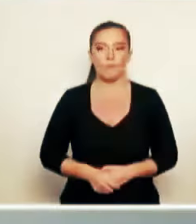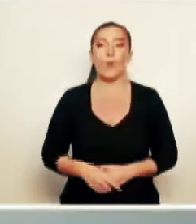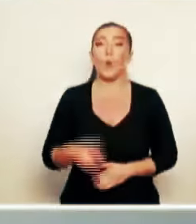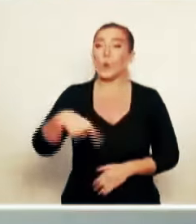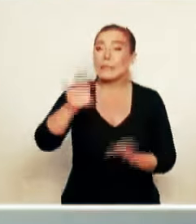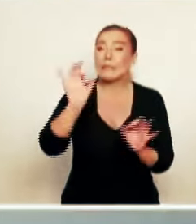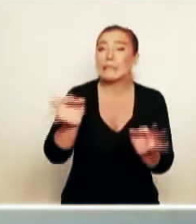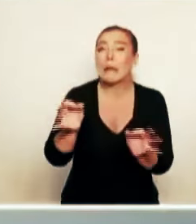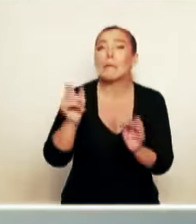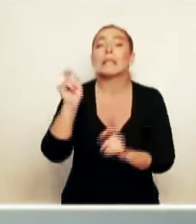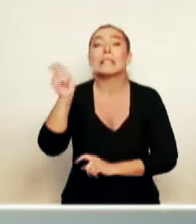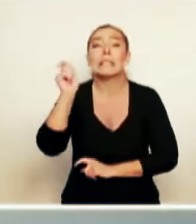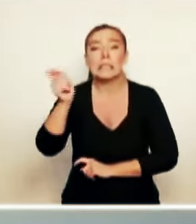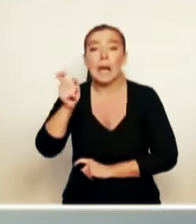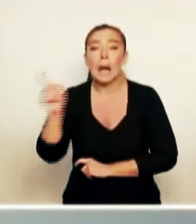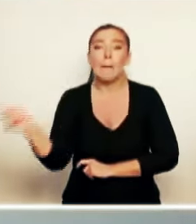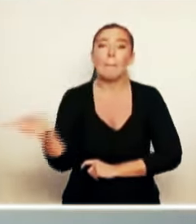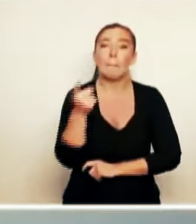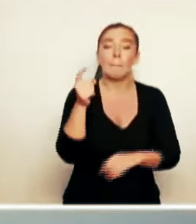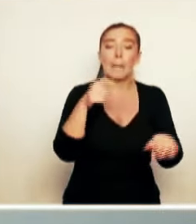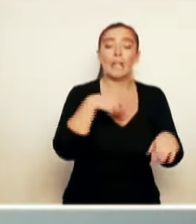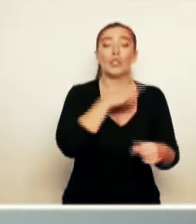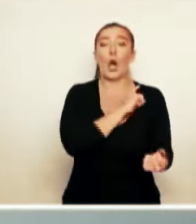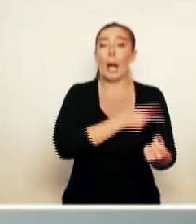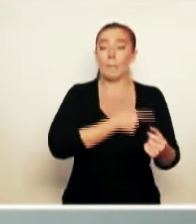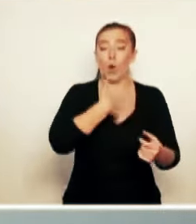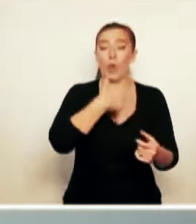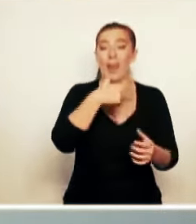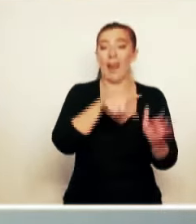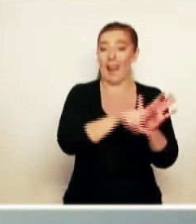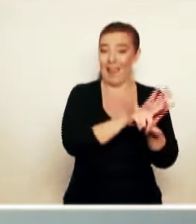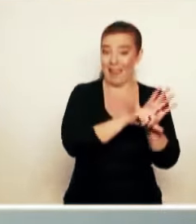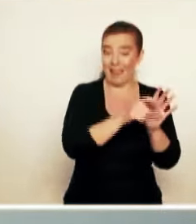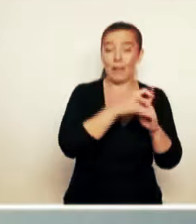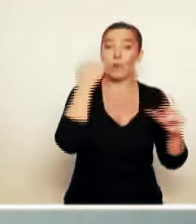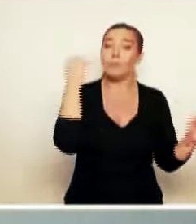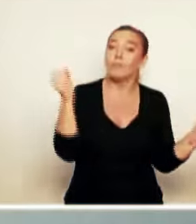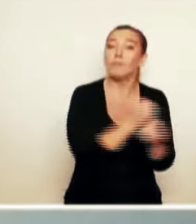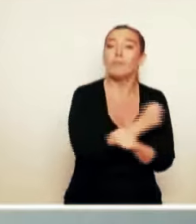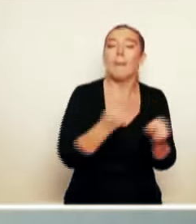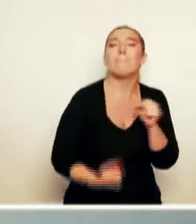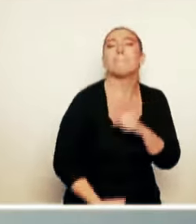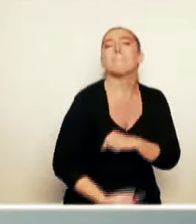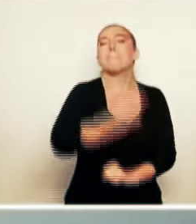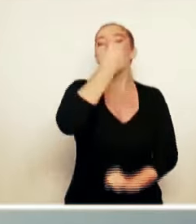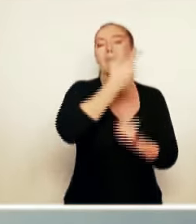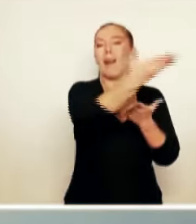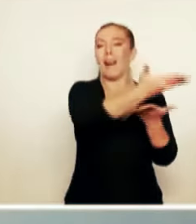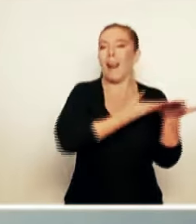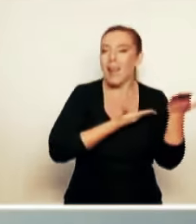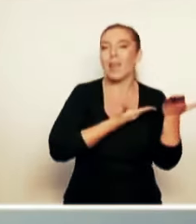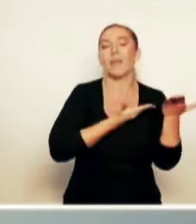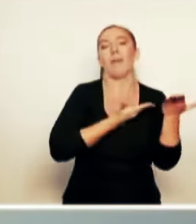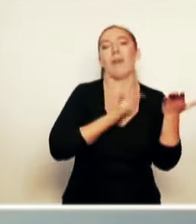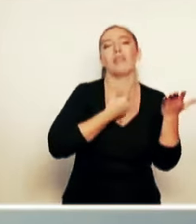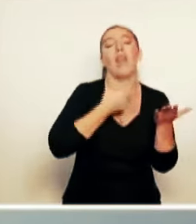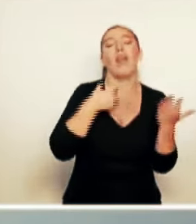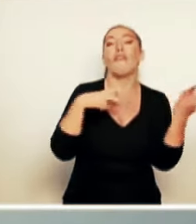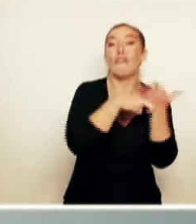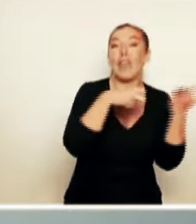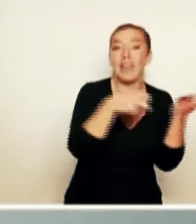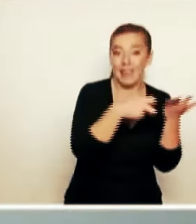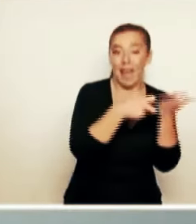mandó al legislativo y se sancionó el primer régimen de promociones fiscales con